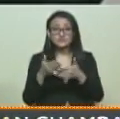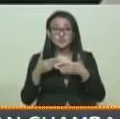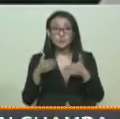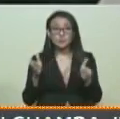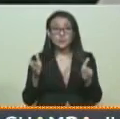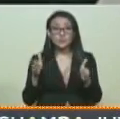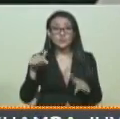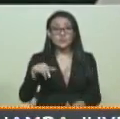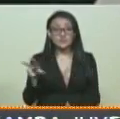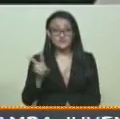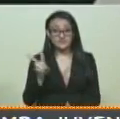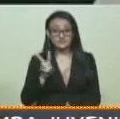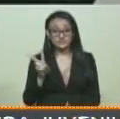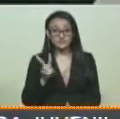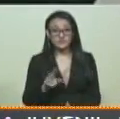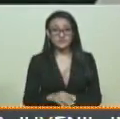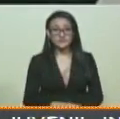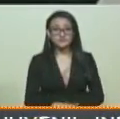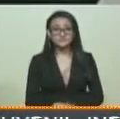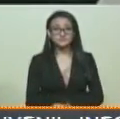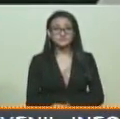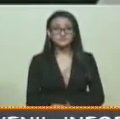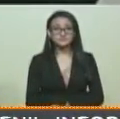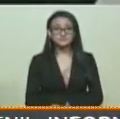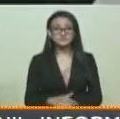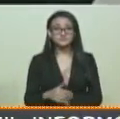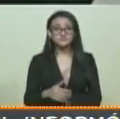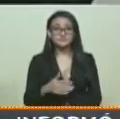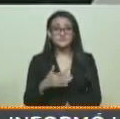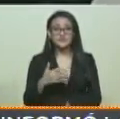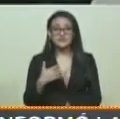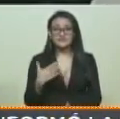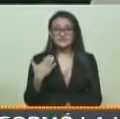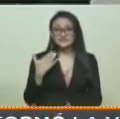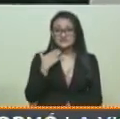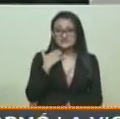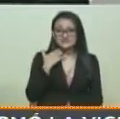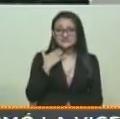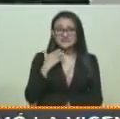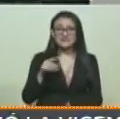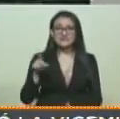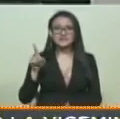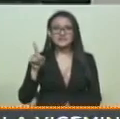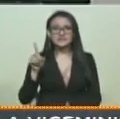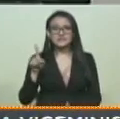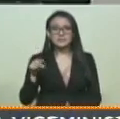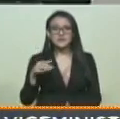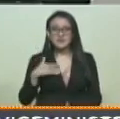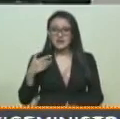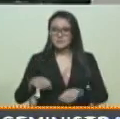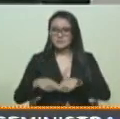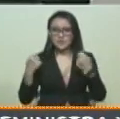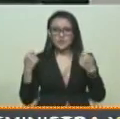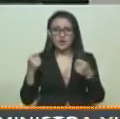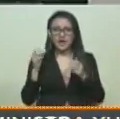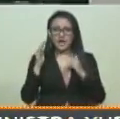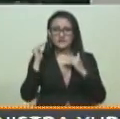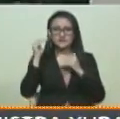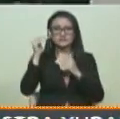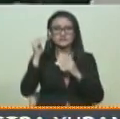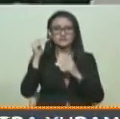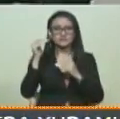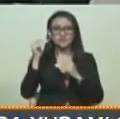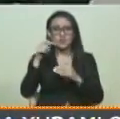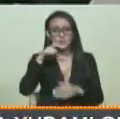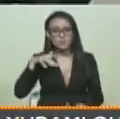públicos para generar malestar y además afectar la atención a